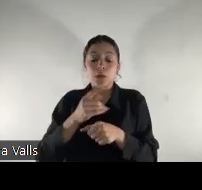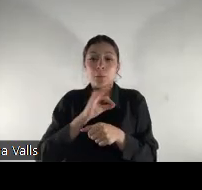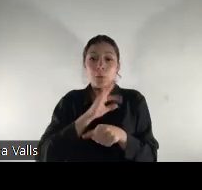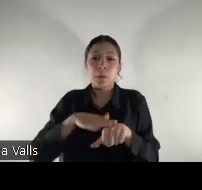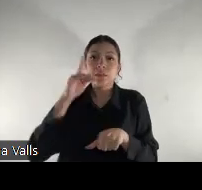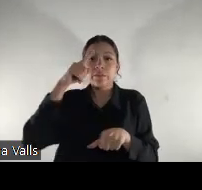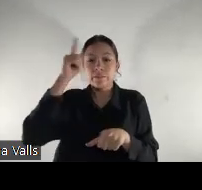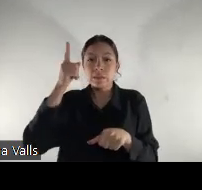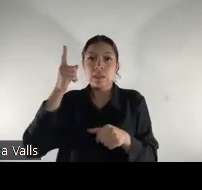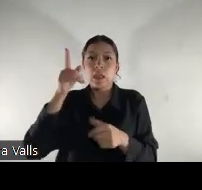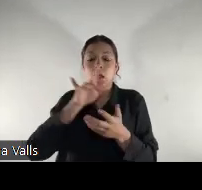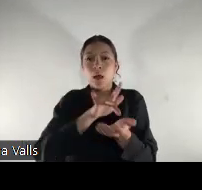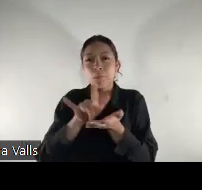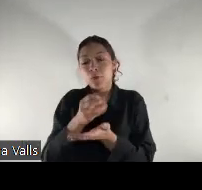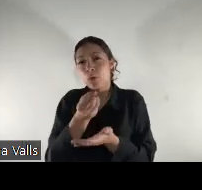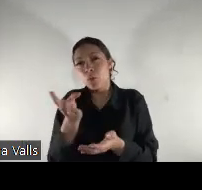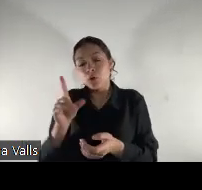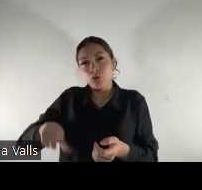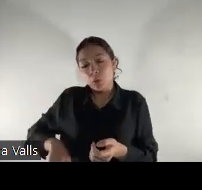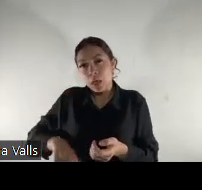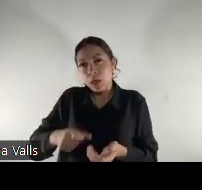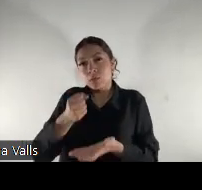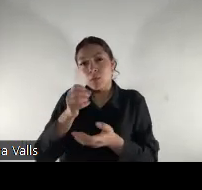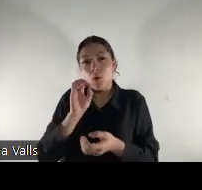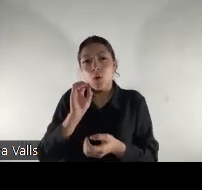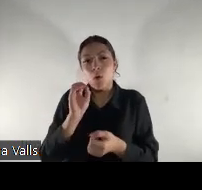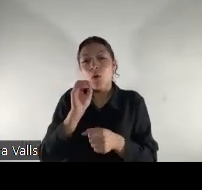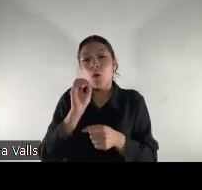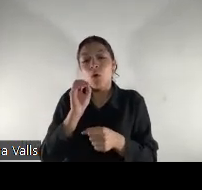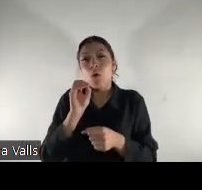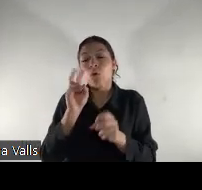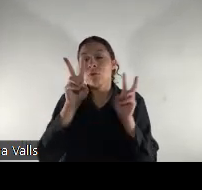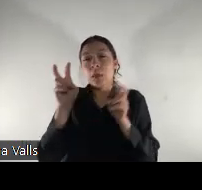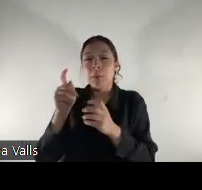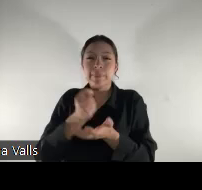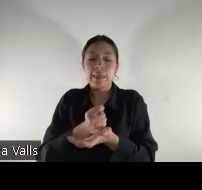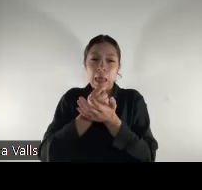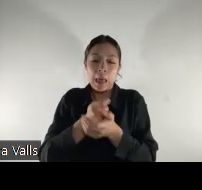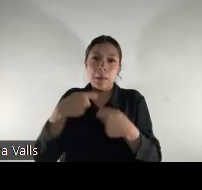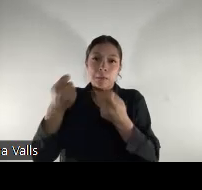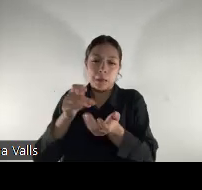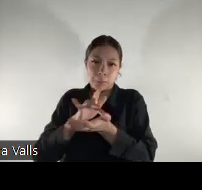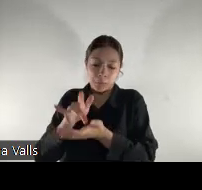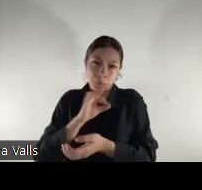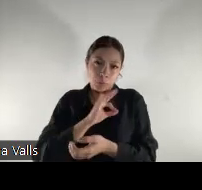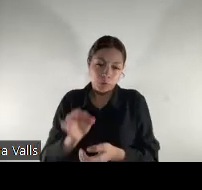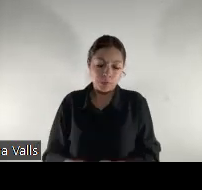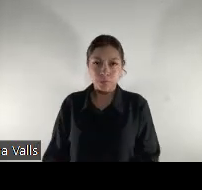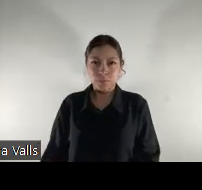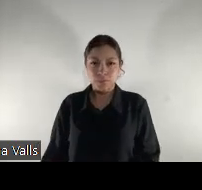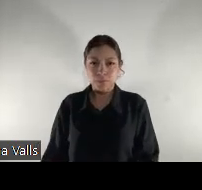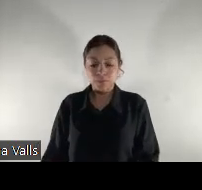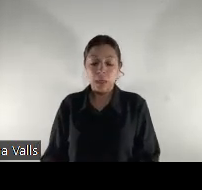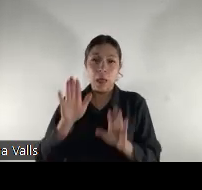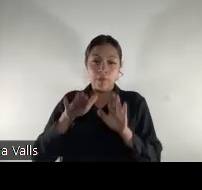ciertos apoyos del gobierno por el tema de las terapias, ¿no? Que son